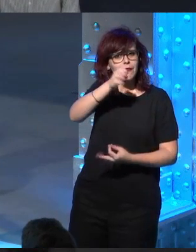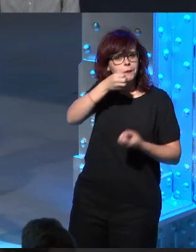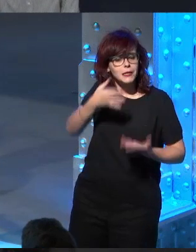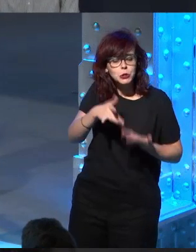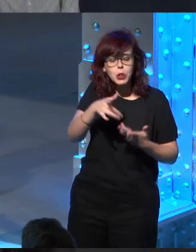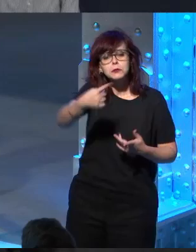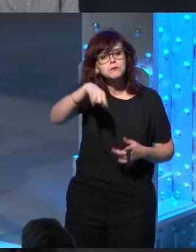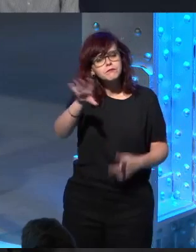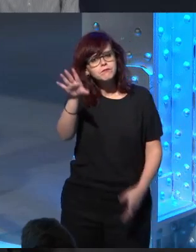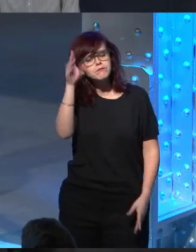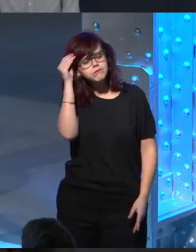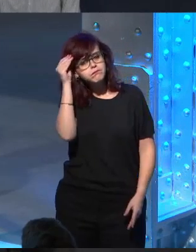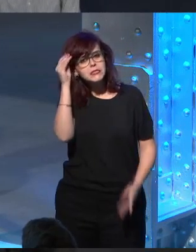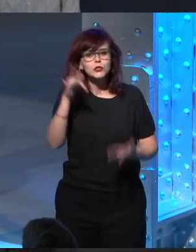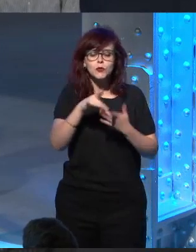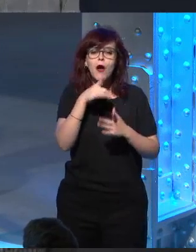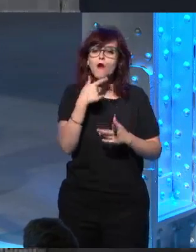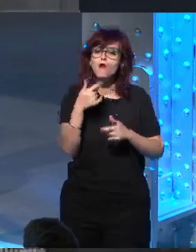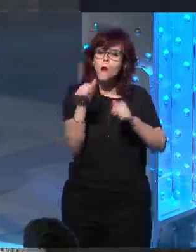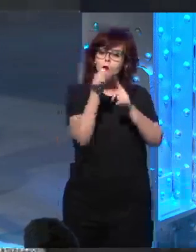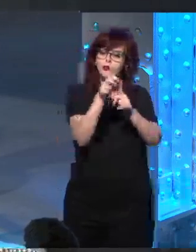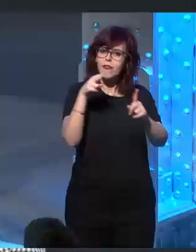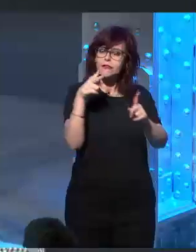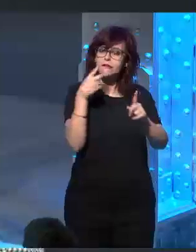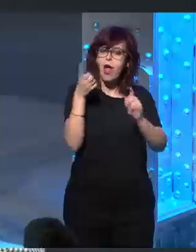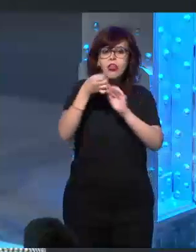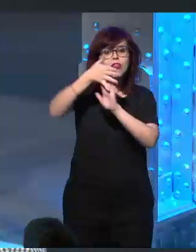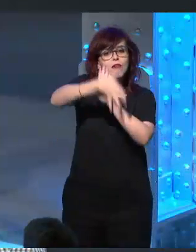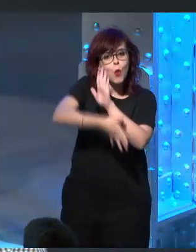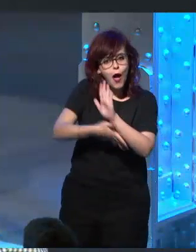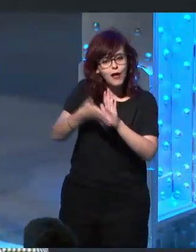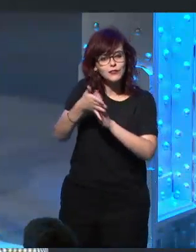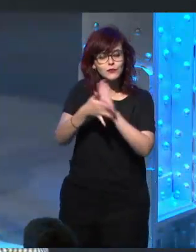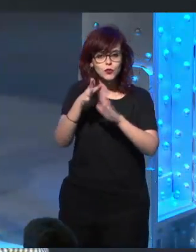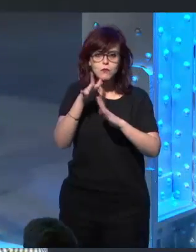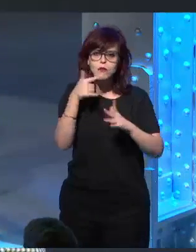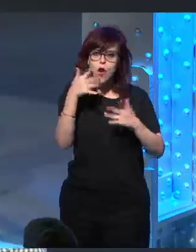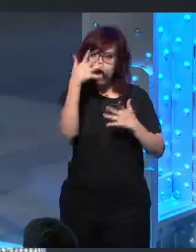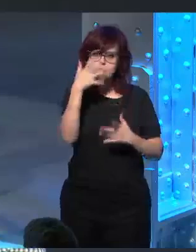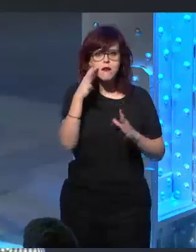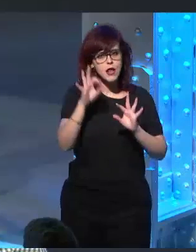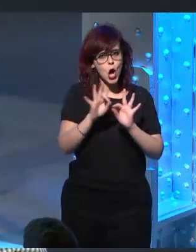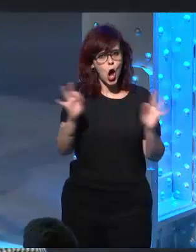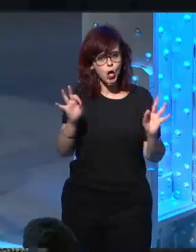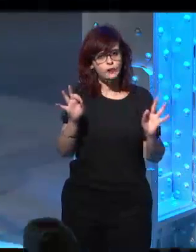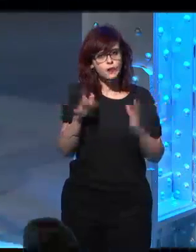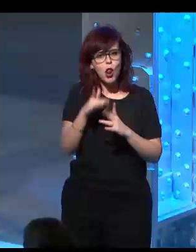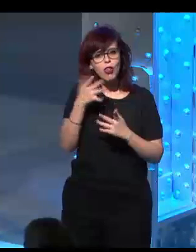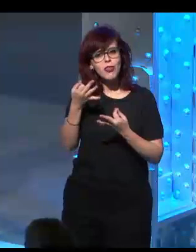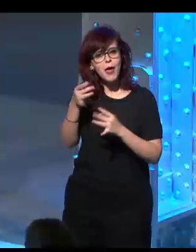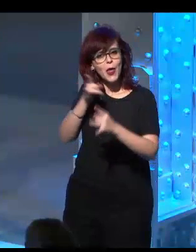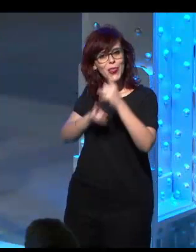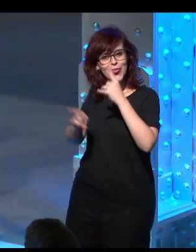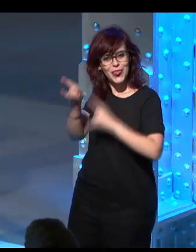decidimos explicarlo con un enfoque divulgativo, primando la calidad, primando el rigor, sin perder el atractivo. Es